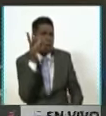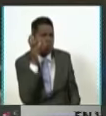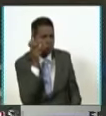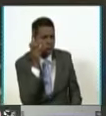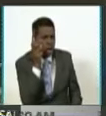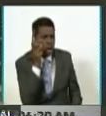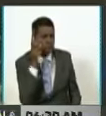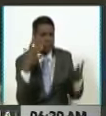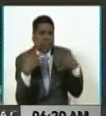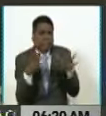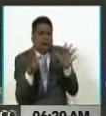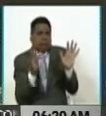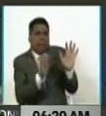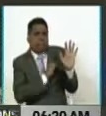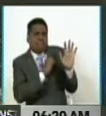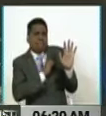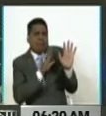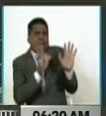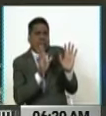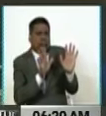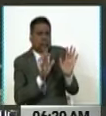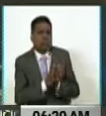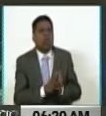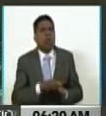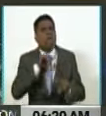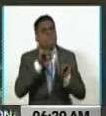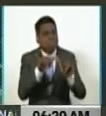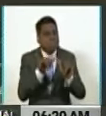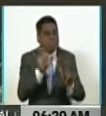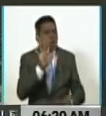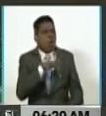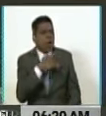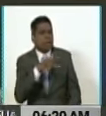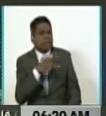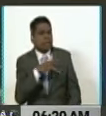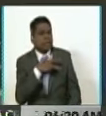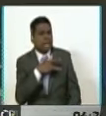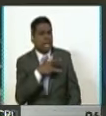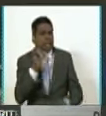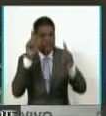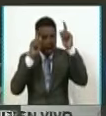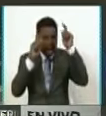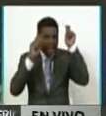temblad. Los mismos que sienten terror al escuchar a un Hugo Chávez